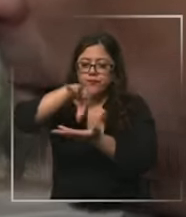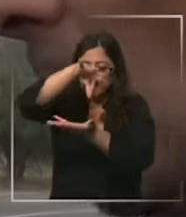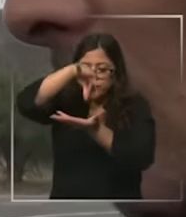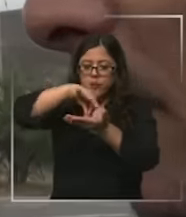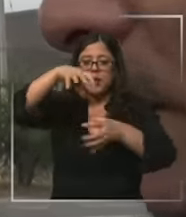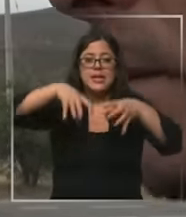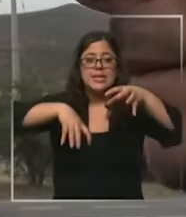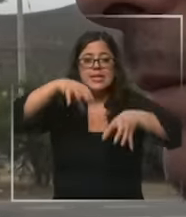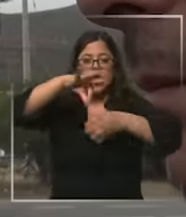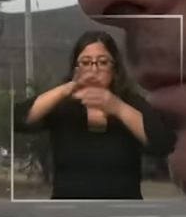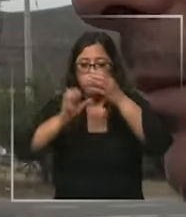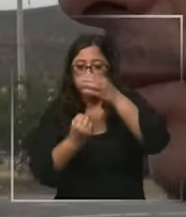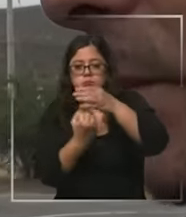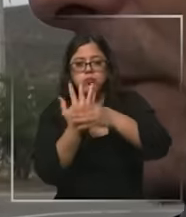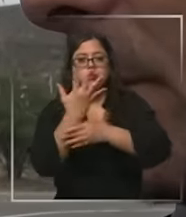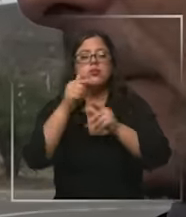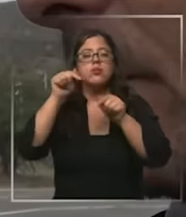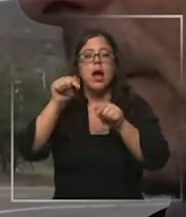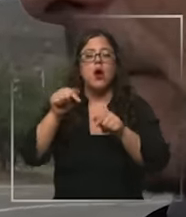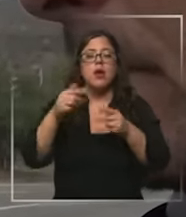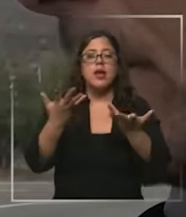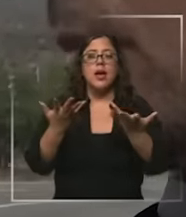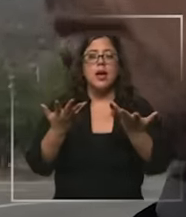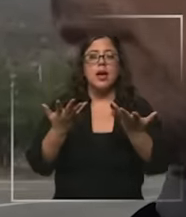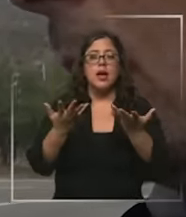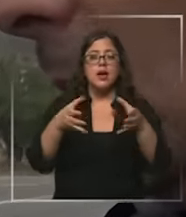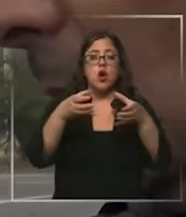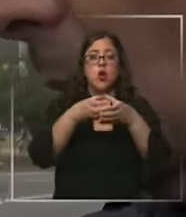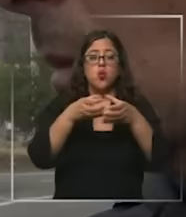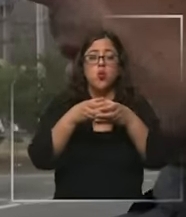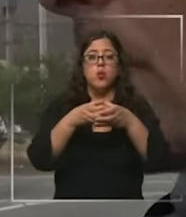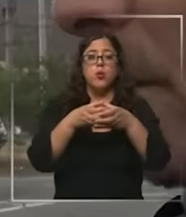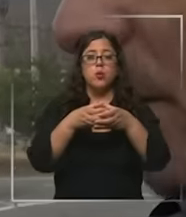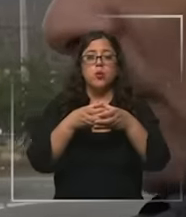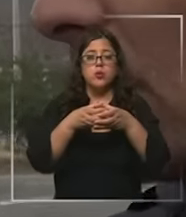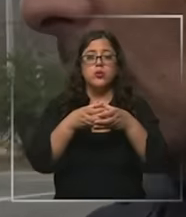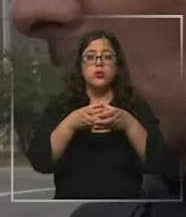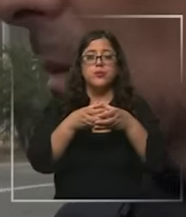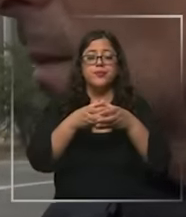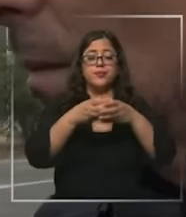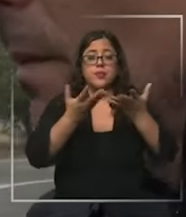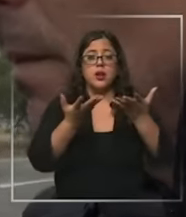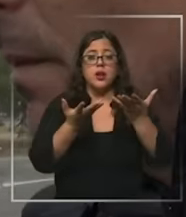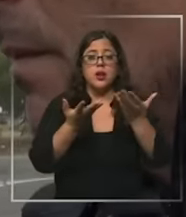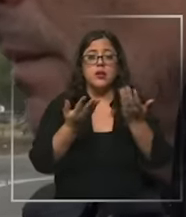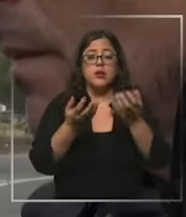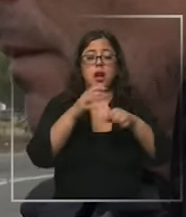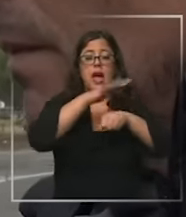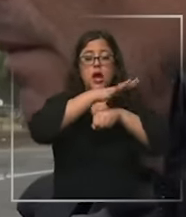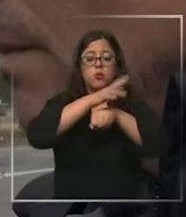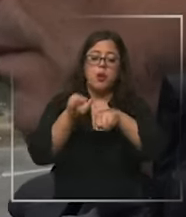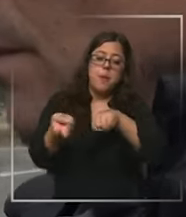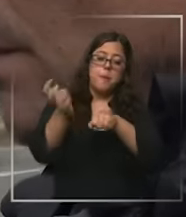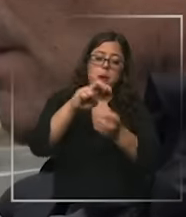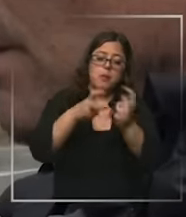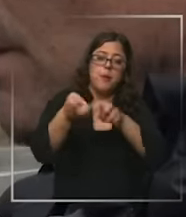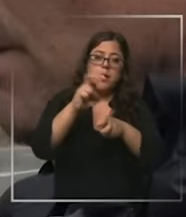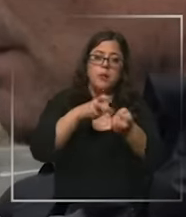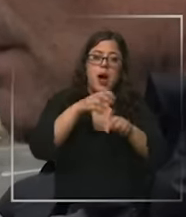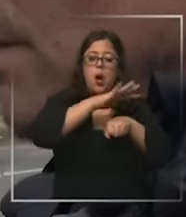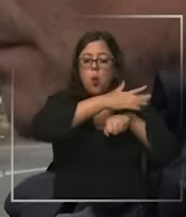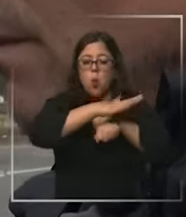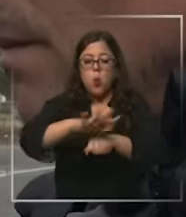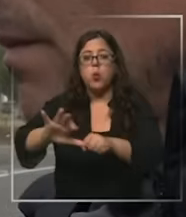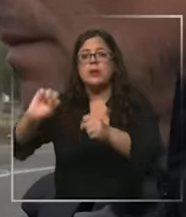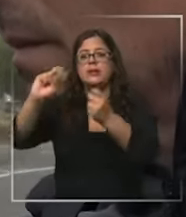cerro, así que ahora va a embarcar una parte del grupo con las capacidades que tiene el helicóptero y posteriormente vamos a realizar un